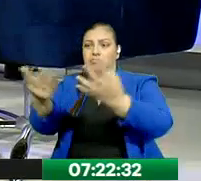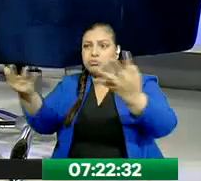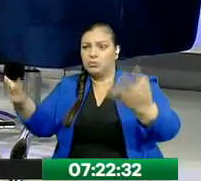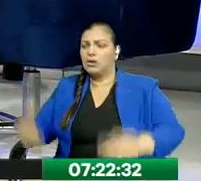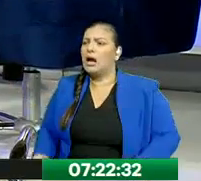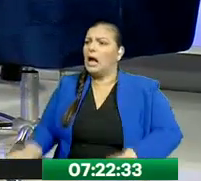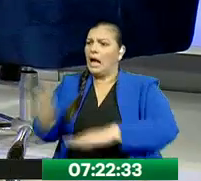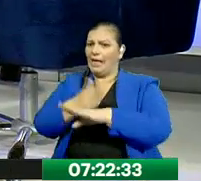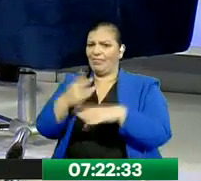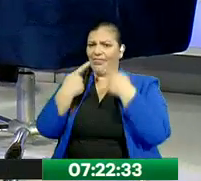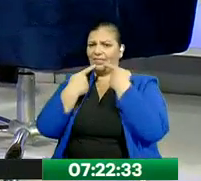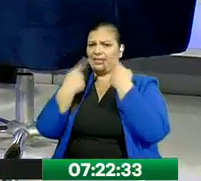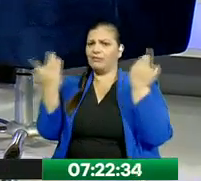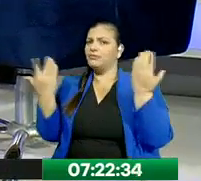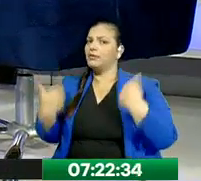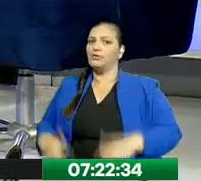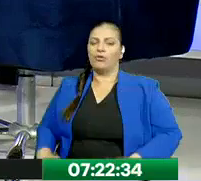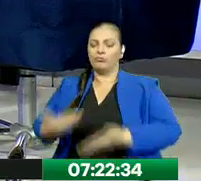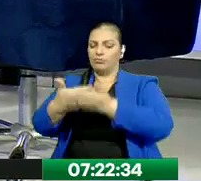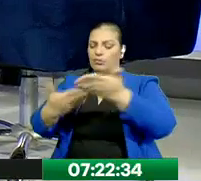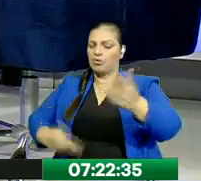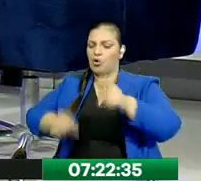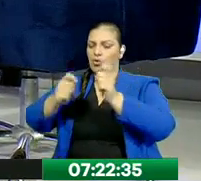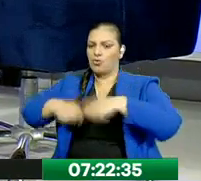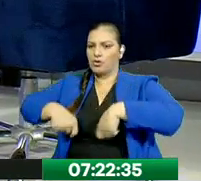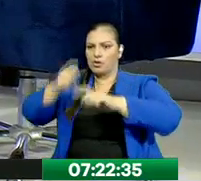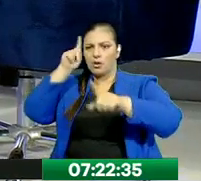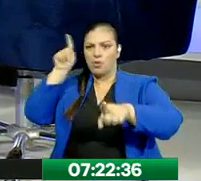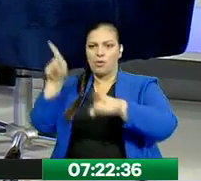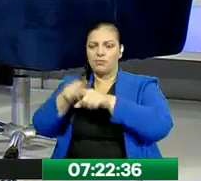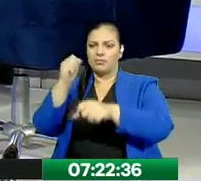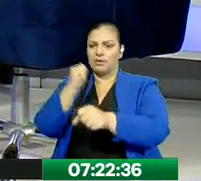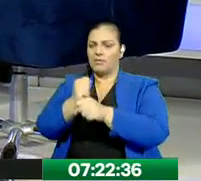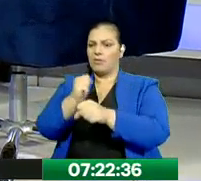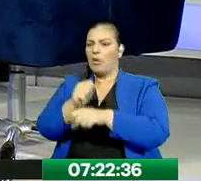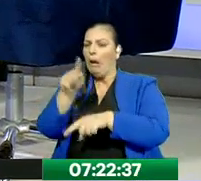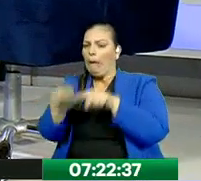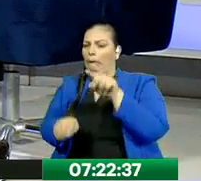ocasionales. Allí hay una medida quizás parcial. Mire, es un poco